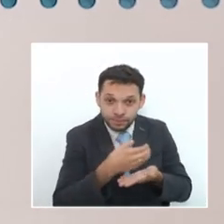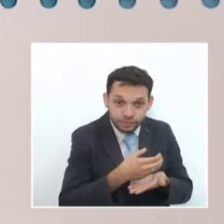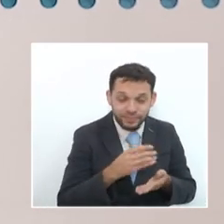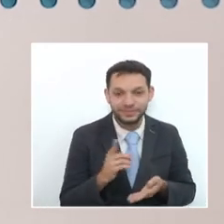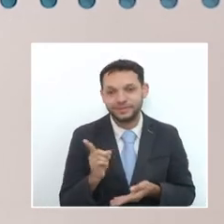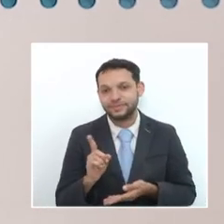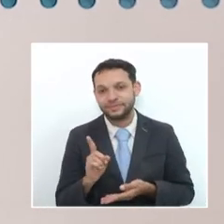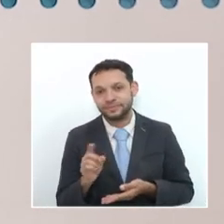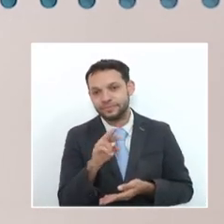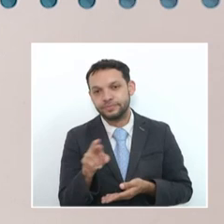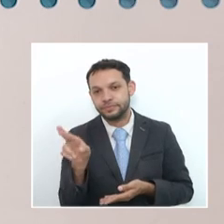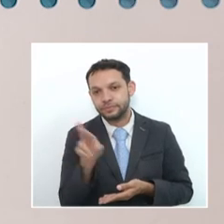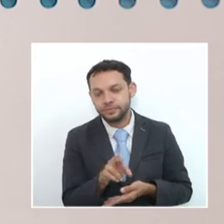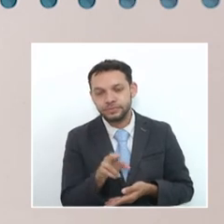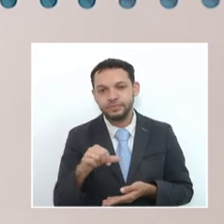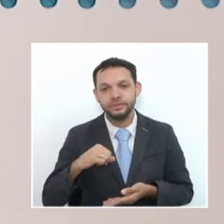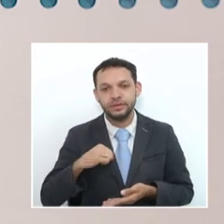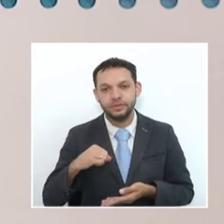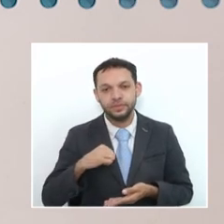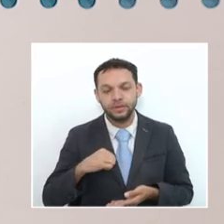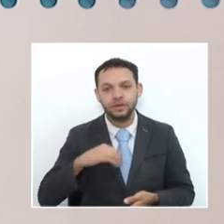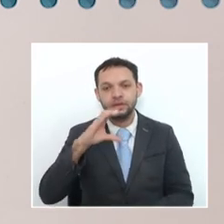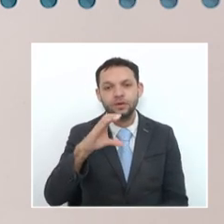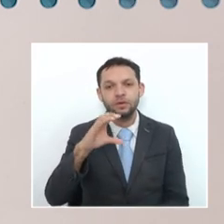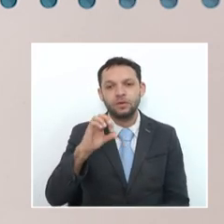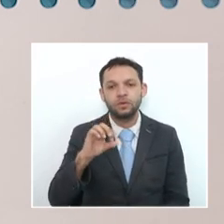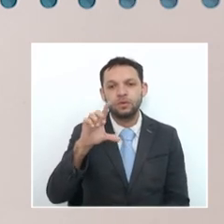colorante que llama E35, que es